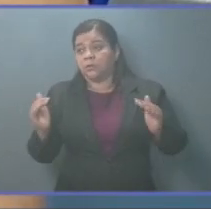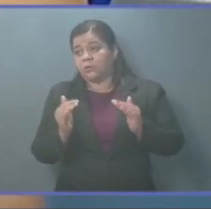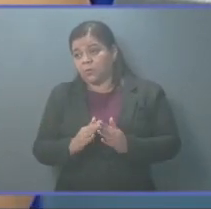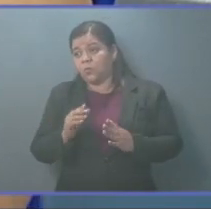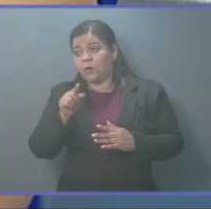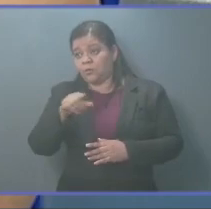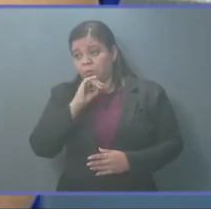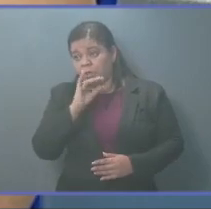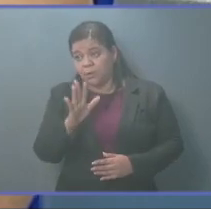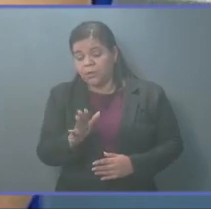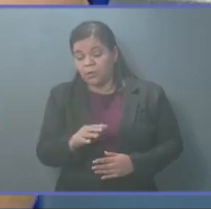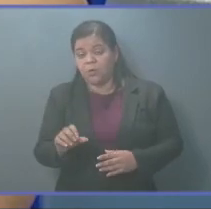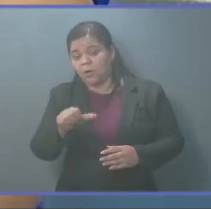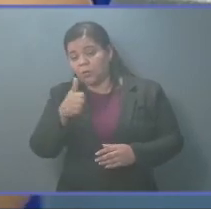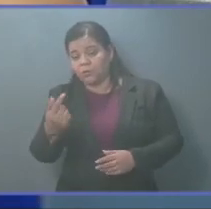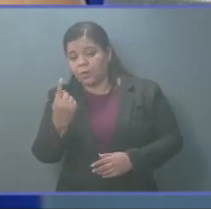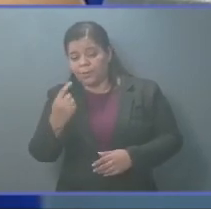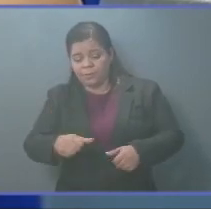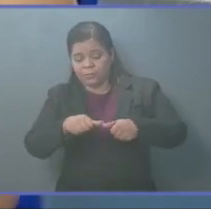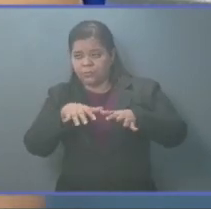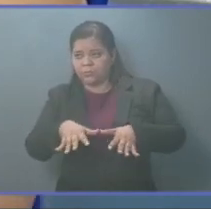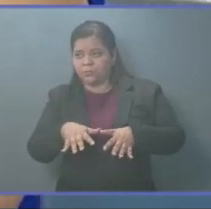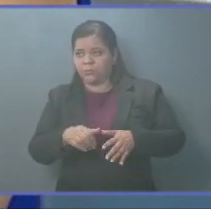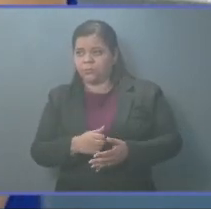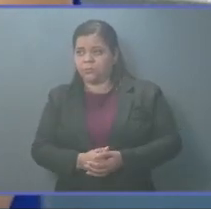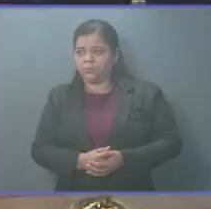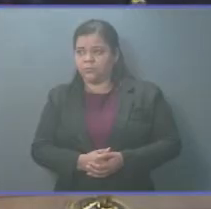habló de la subordinación, así que ¿quién le...?